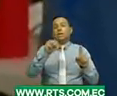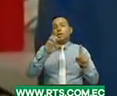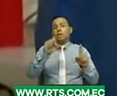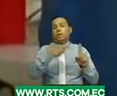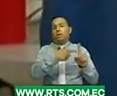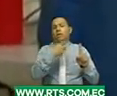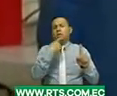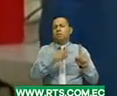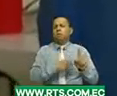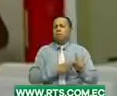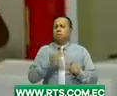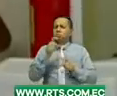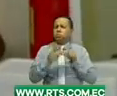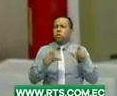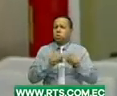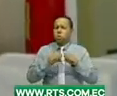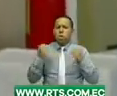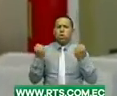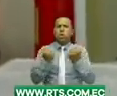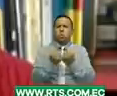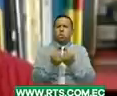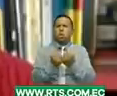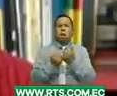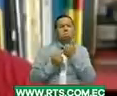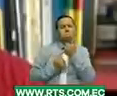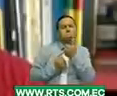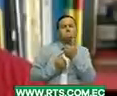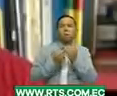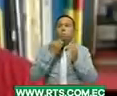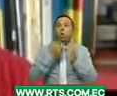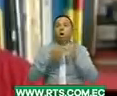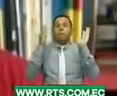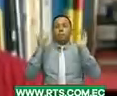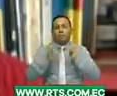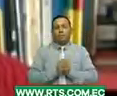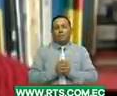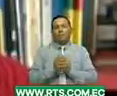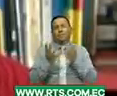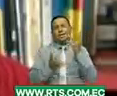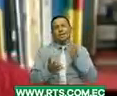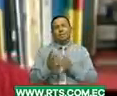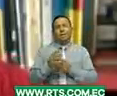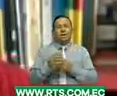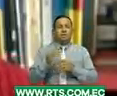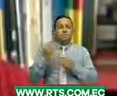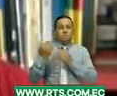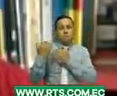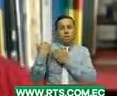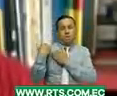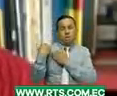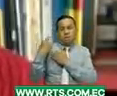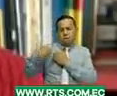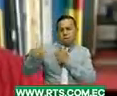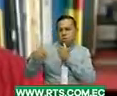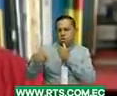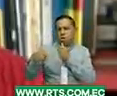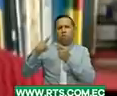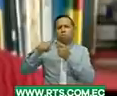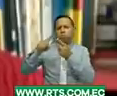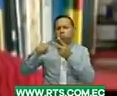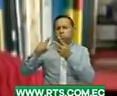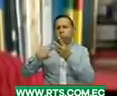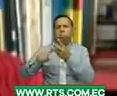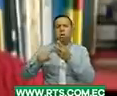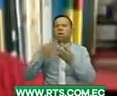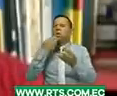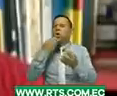civil tiene que tener más participación. Entonces, al no haber una verdadera comisión centralizada, pero centralizada no en el